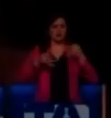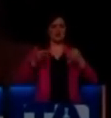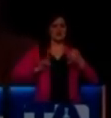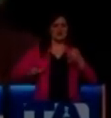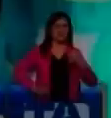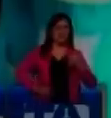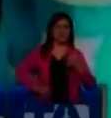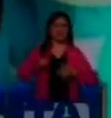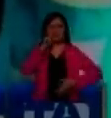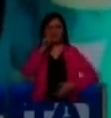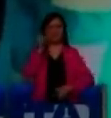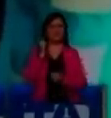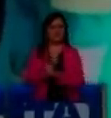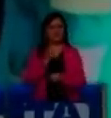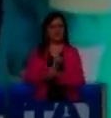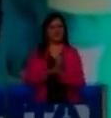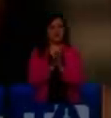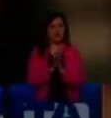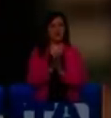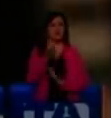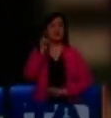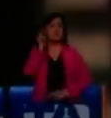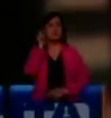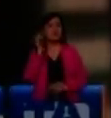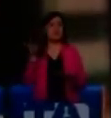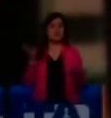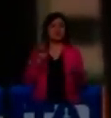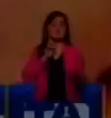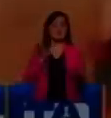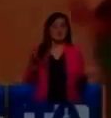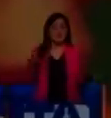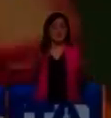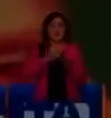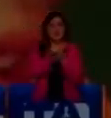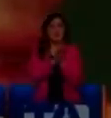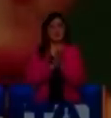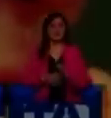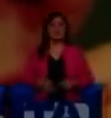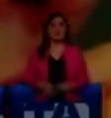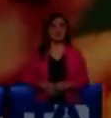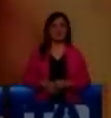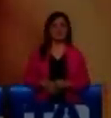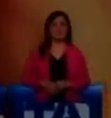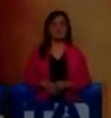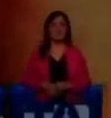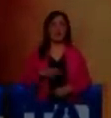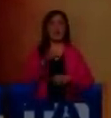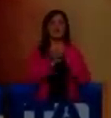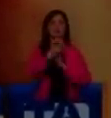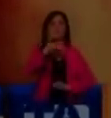hay empleo, o sea, para las mujeres, para las víctimas, acá tristemente no había nada. Entonces en el